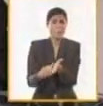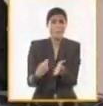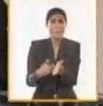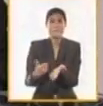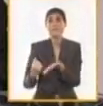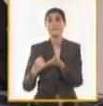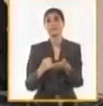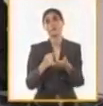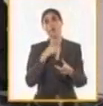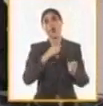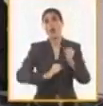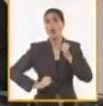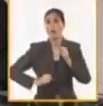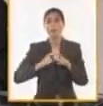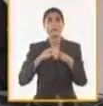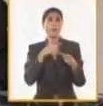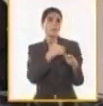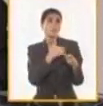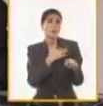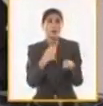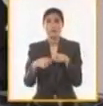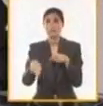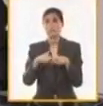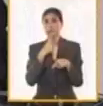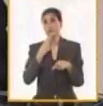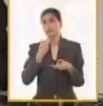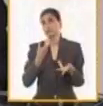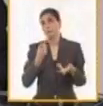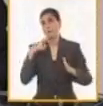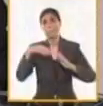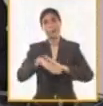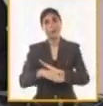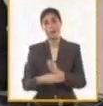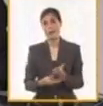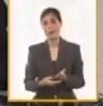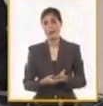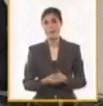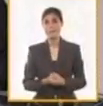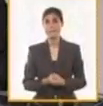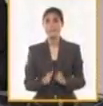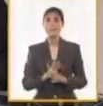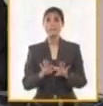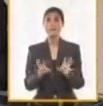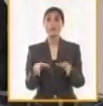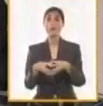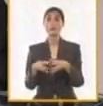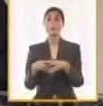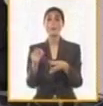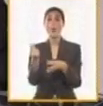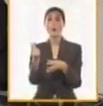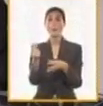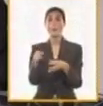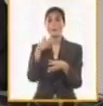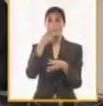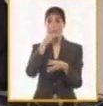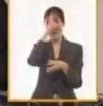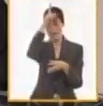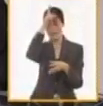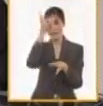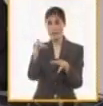situación económica. Los pequeños y medianos representantes de la economía alemana están en una